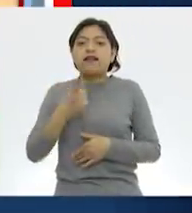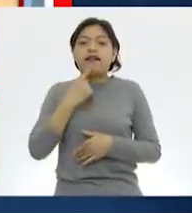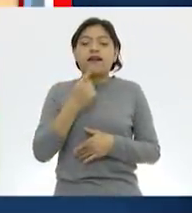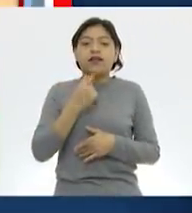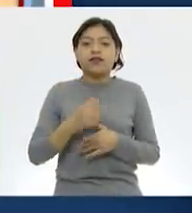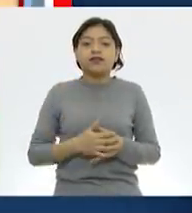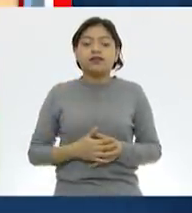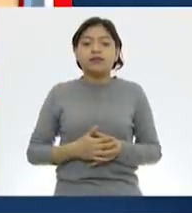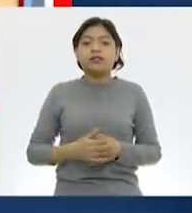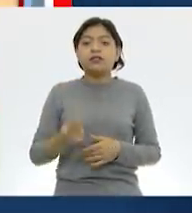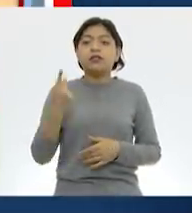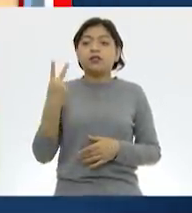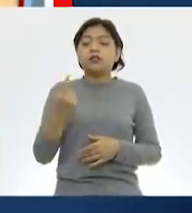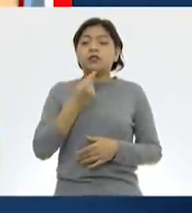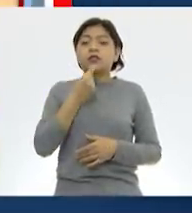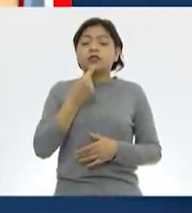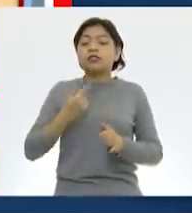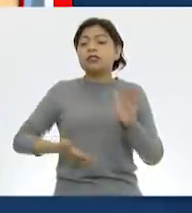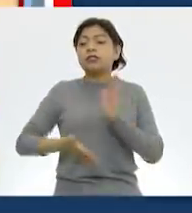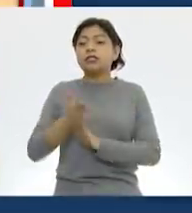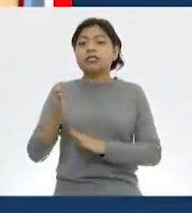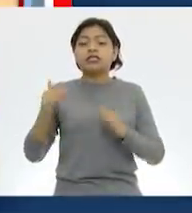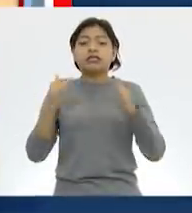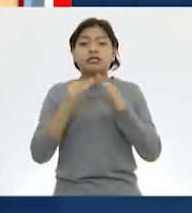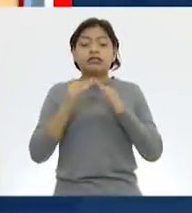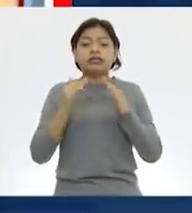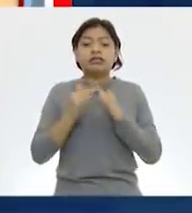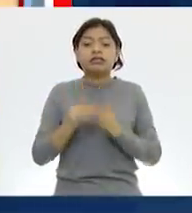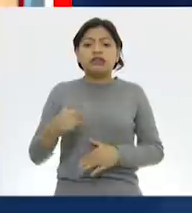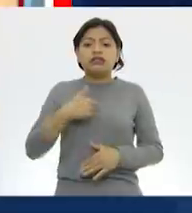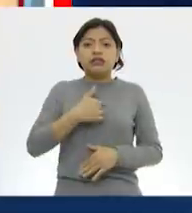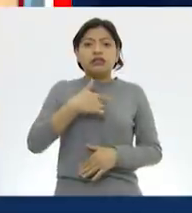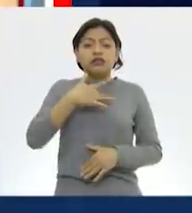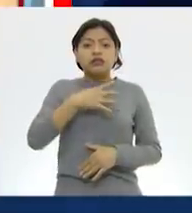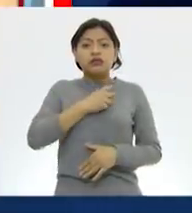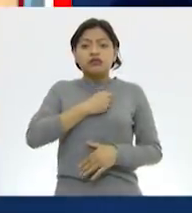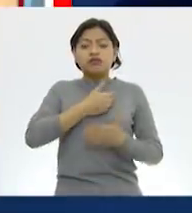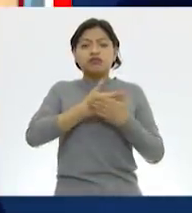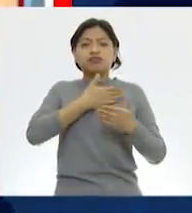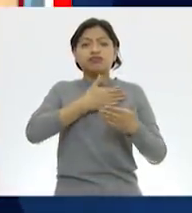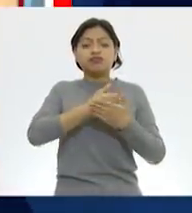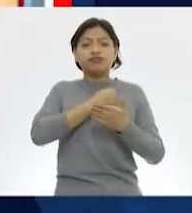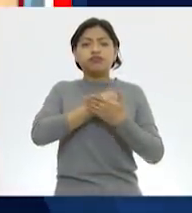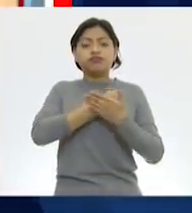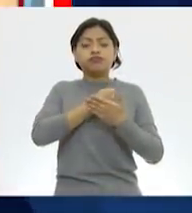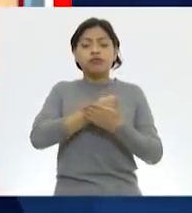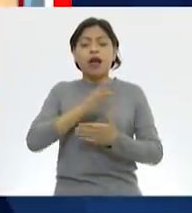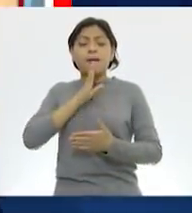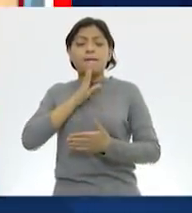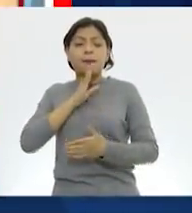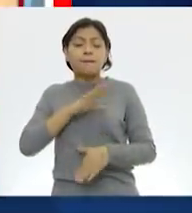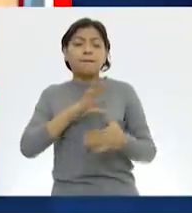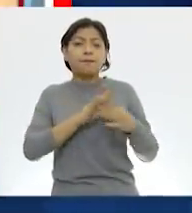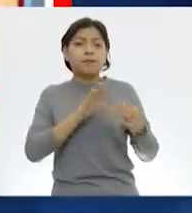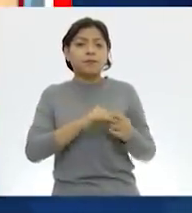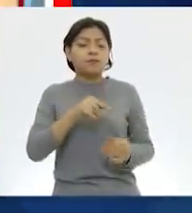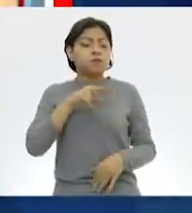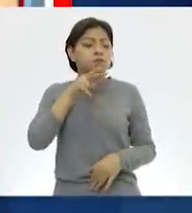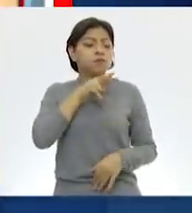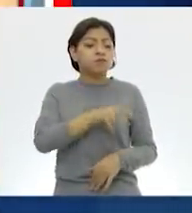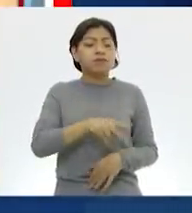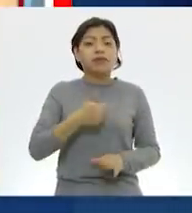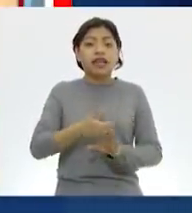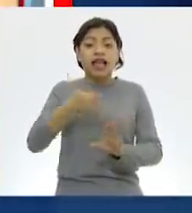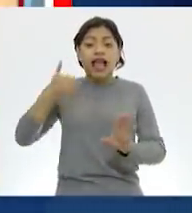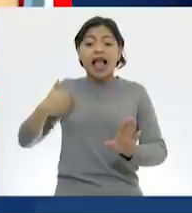salieron de su casa, medio adormilados, con la boca seca y el corazón encogido. La madre de Roberto no se había dado cuenta de su